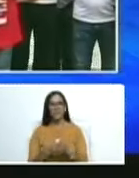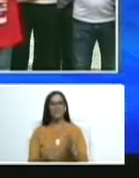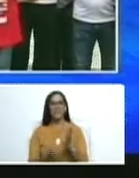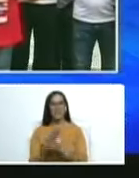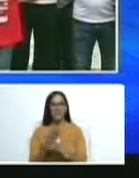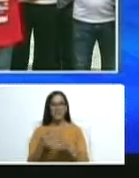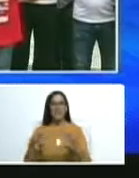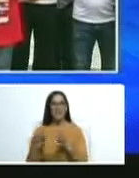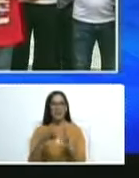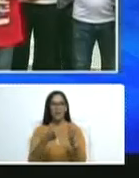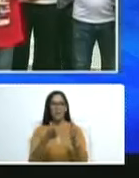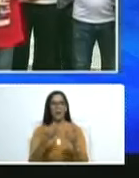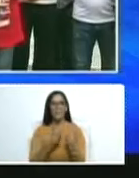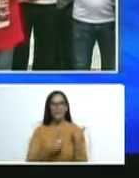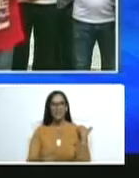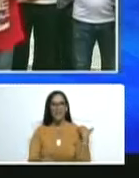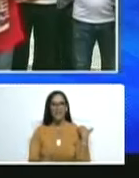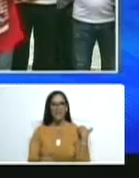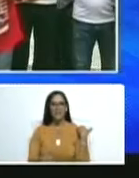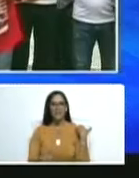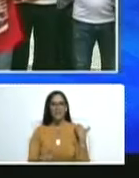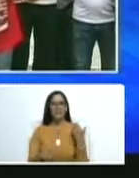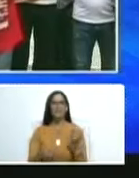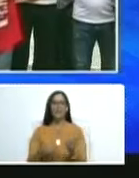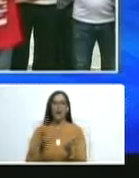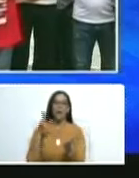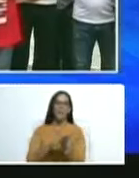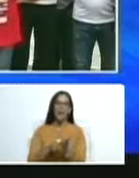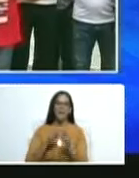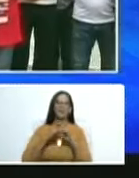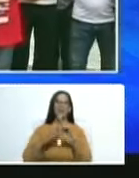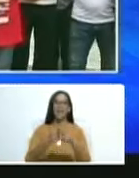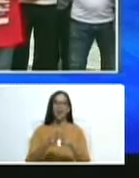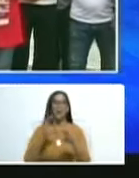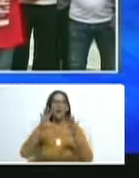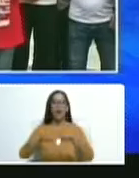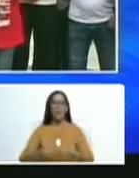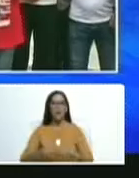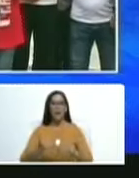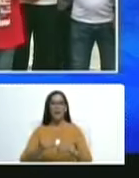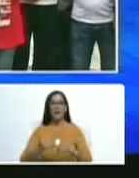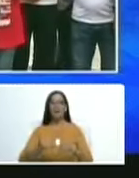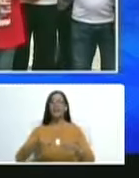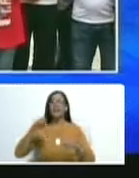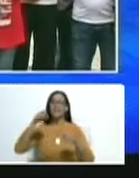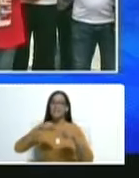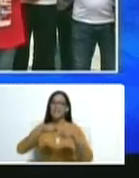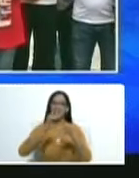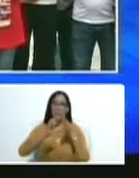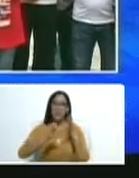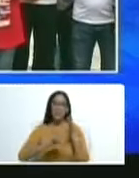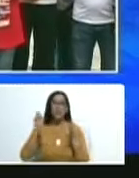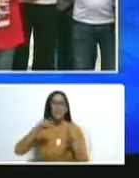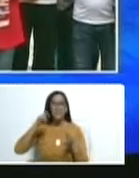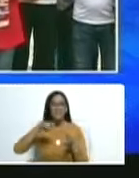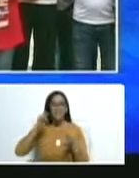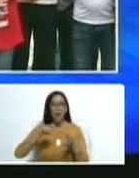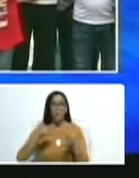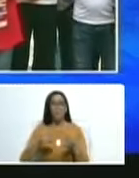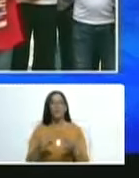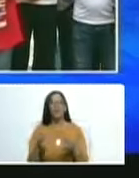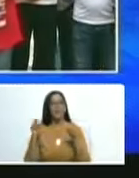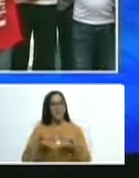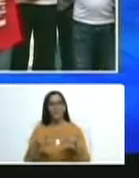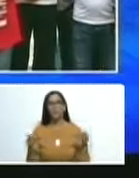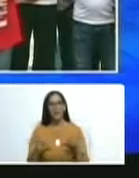lagunas, presidente, que se nos apruebe crédito para comprar bombas que necesitábamos, presidente. De verdad que en esta